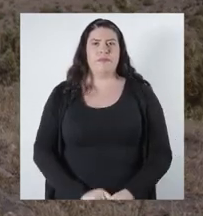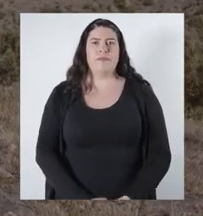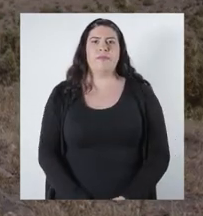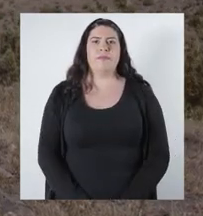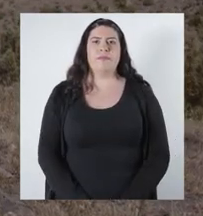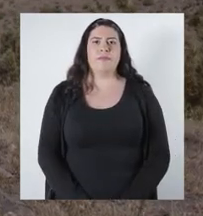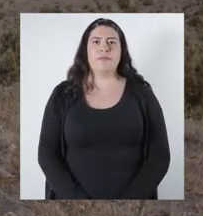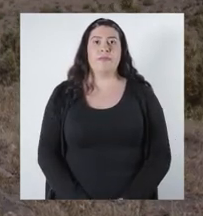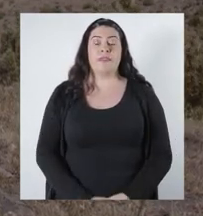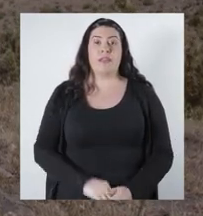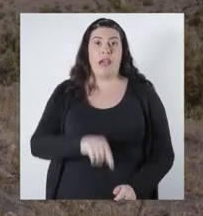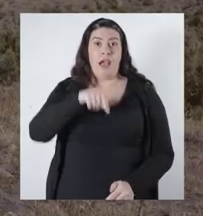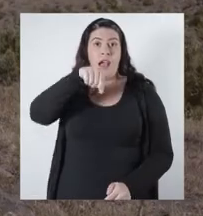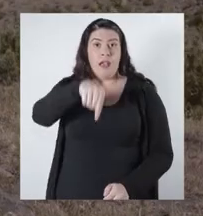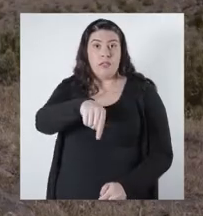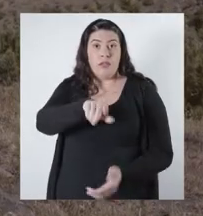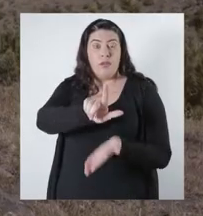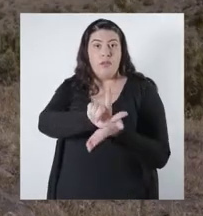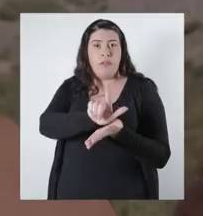y en los